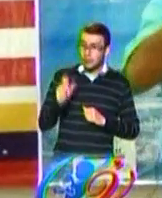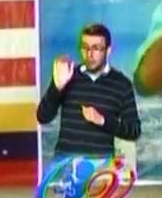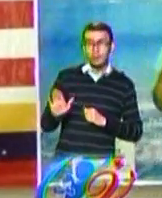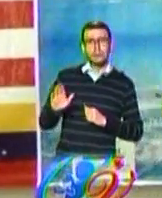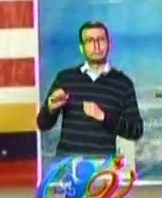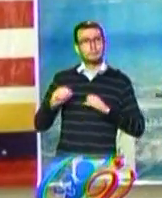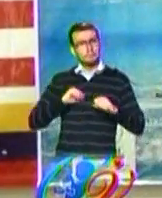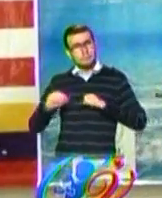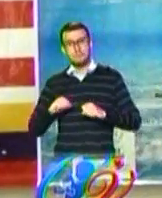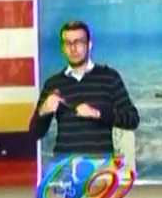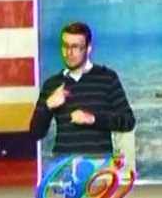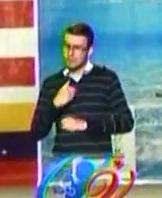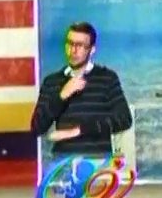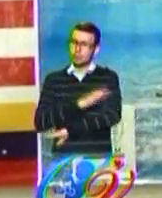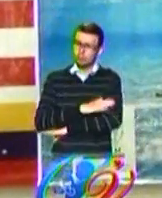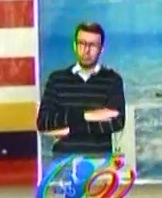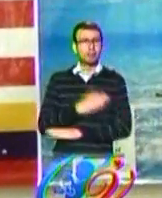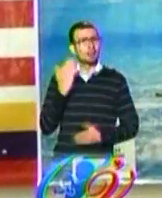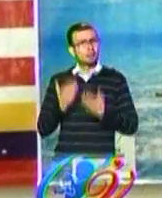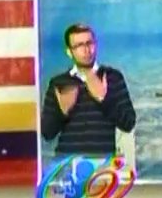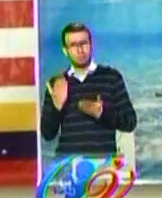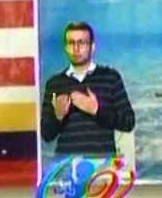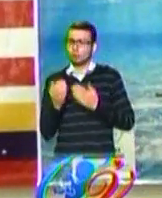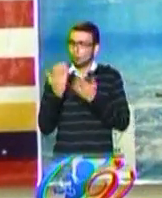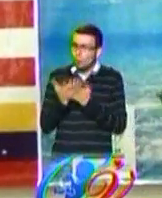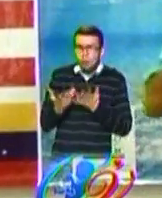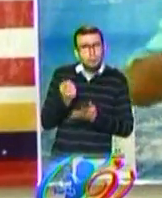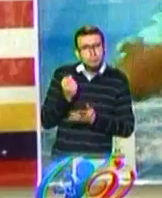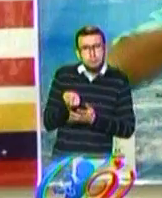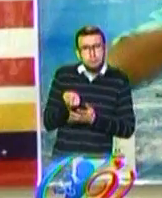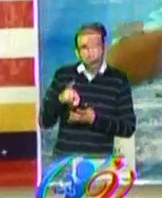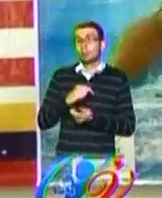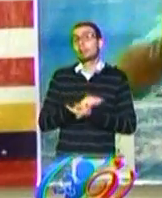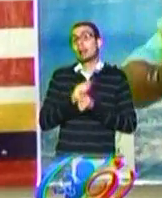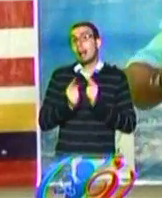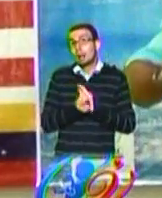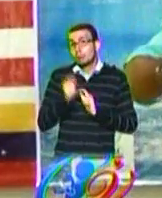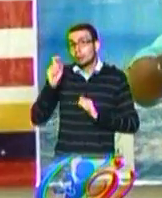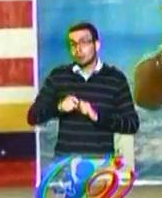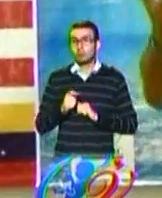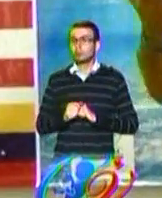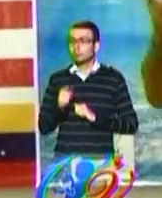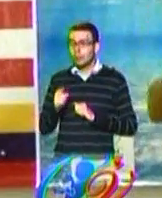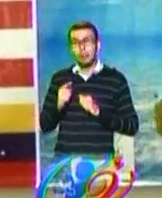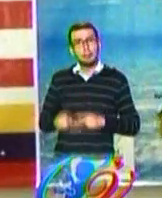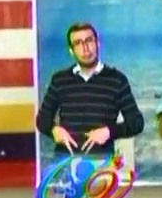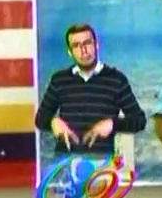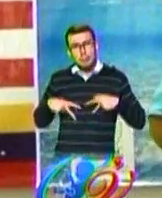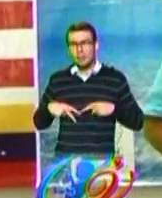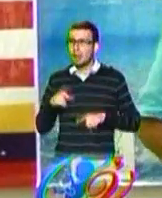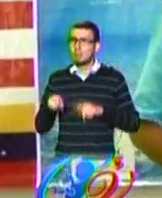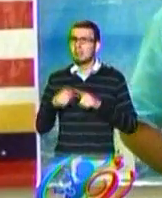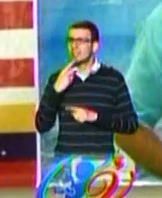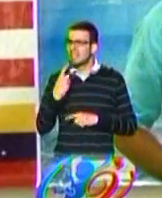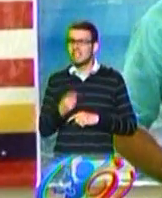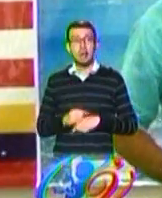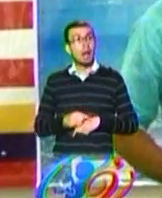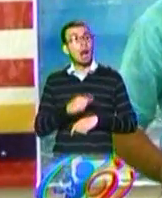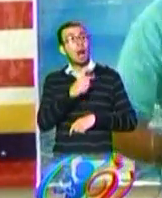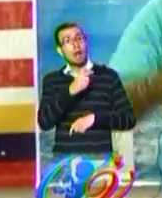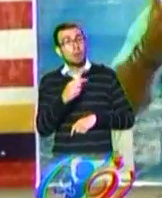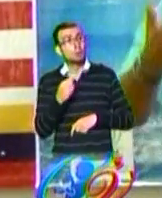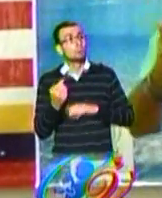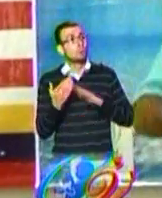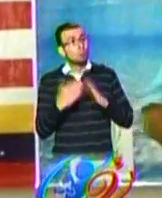nuestros comportamientos, desde lo elemental. Pero ese tipo de vida de estrés, la gente dice, fulano se murió de